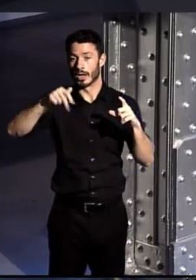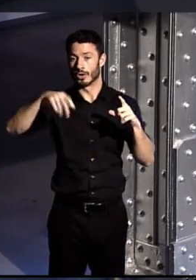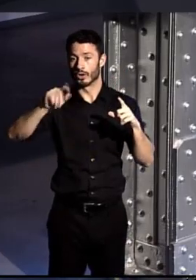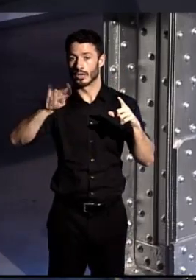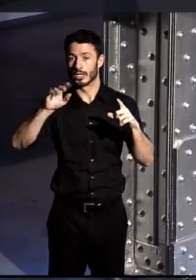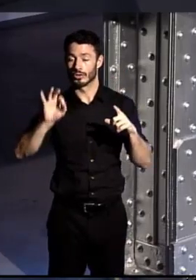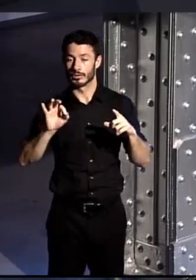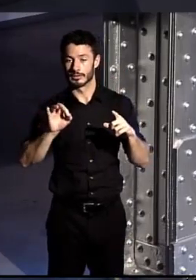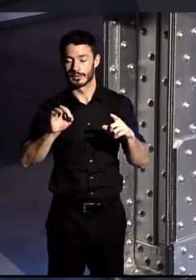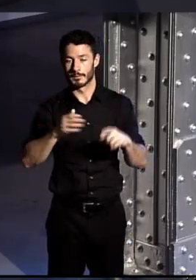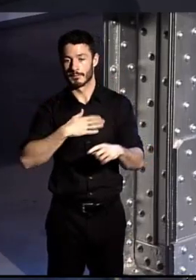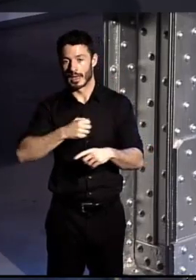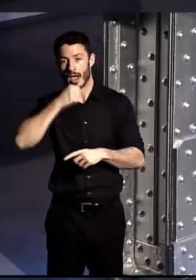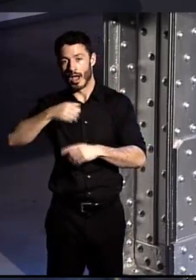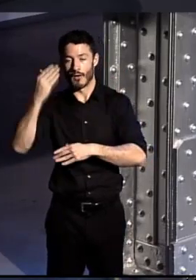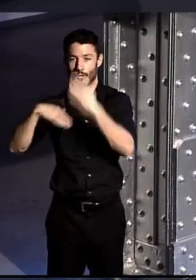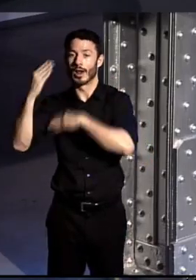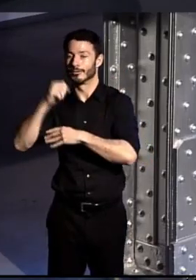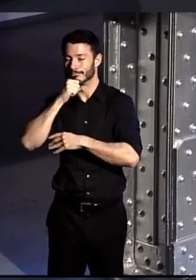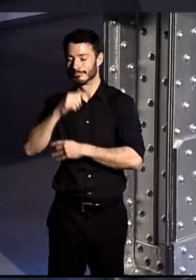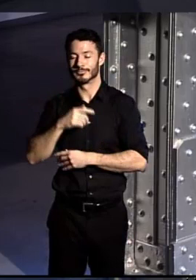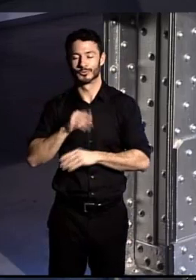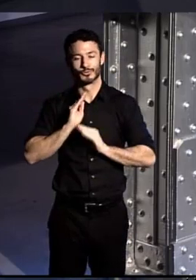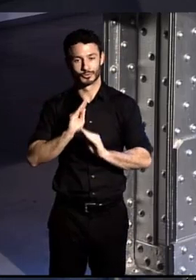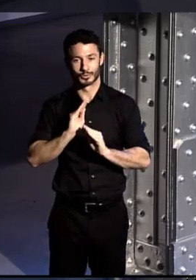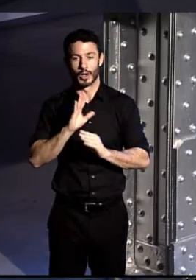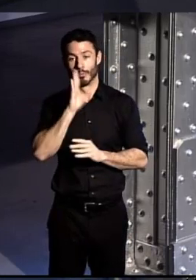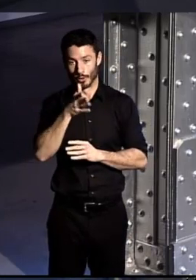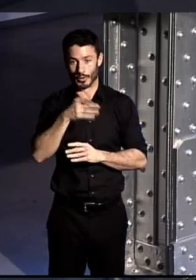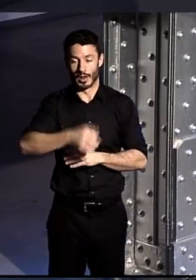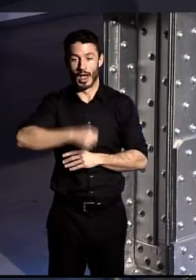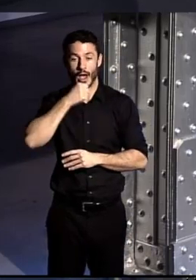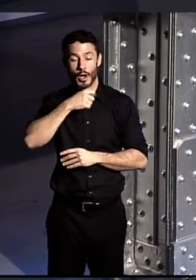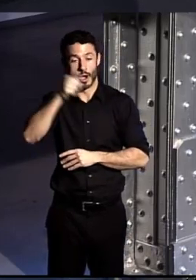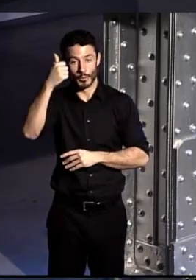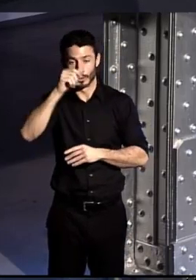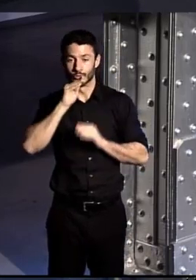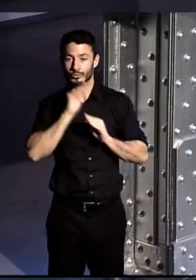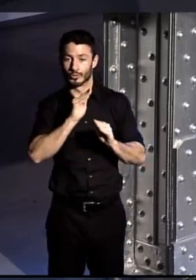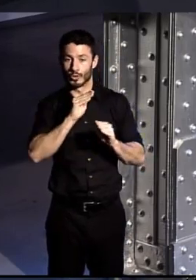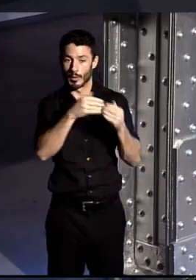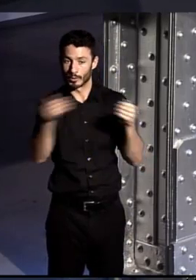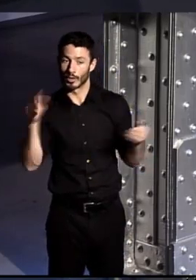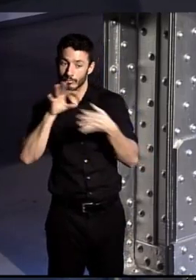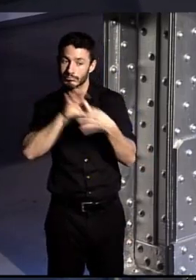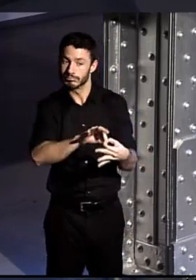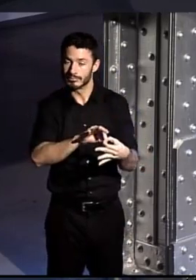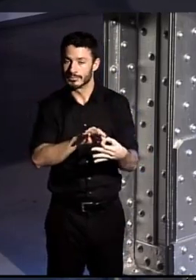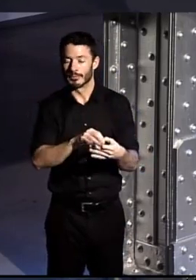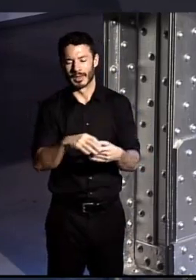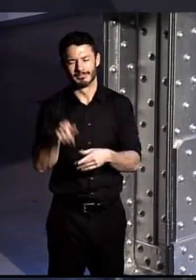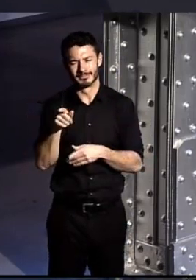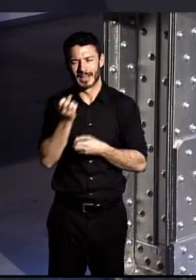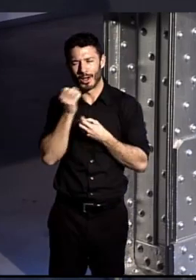del bisabuelo de María. Sí. Es que tu bisabuelo tiene que ver con la exposición, que es por lo que lo habéis descubierto. No, alguien te da un soplo,